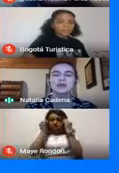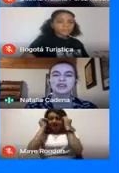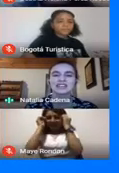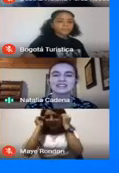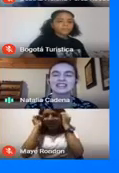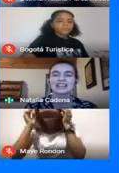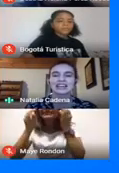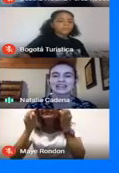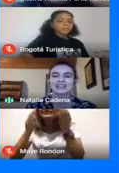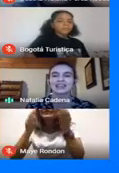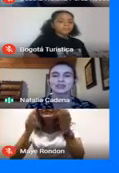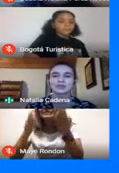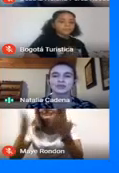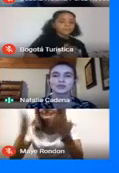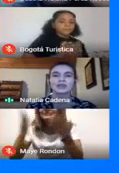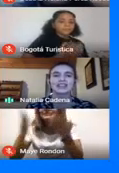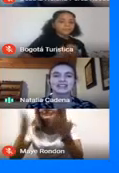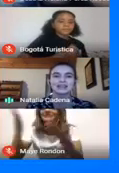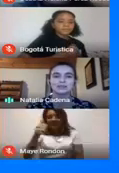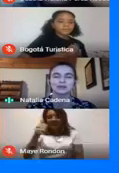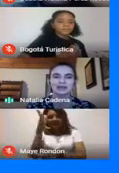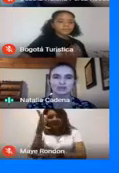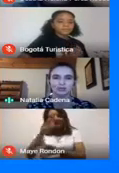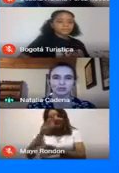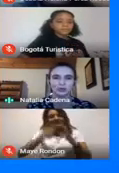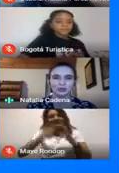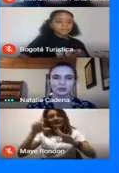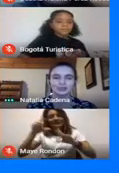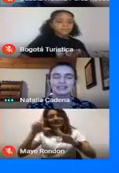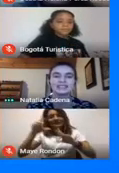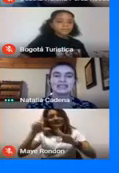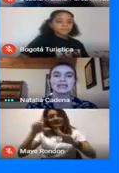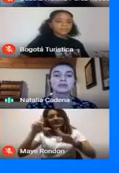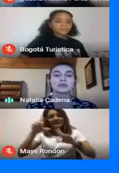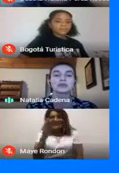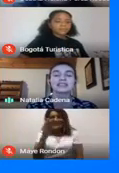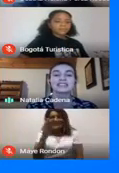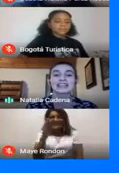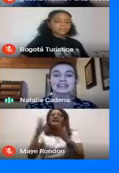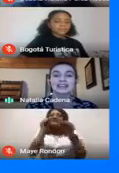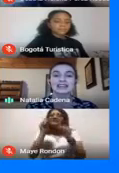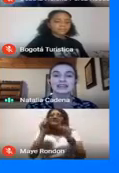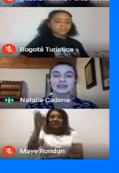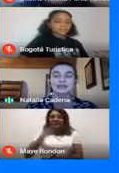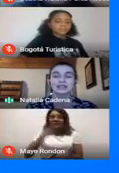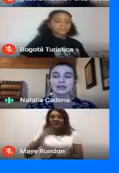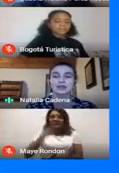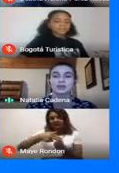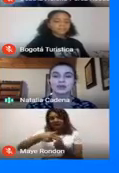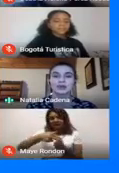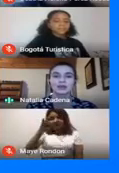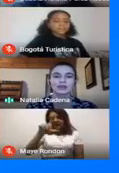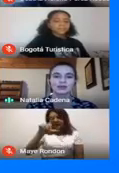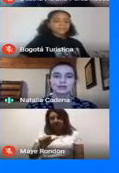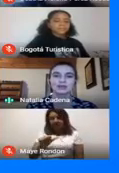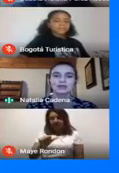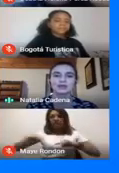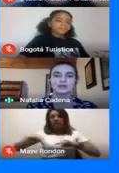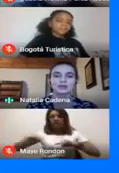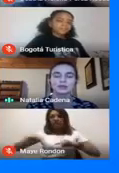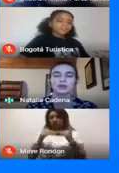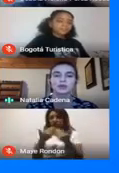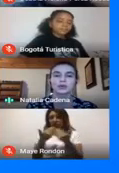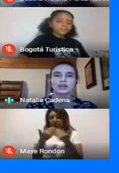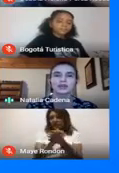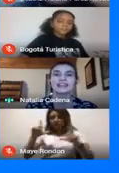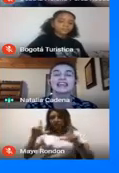10ª conferencia de la Cátedra de Turismo IDT Preparando mi Futuro. Mi nombre es Natalia Cadena, coordinadora del programa Colegios Amigos del